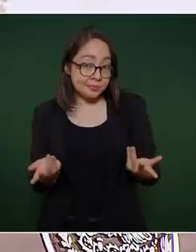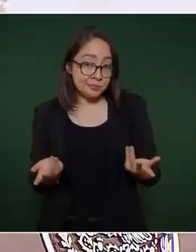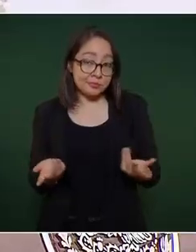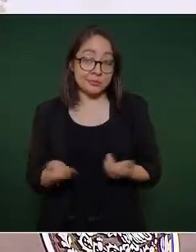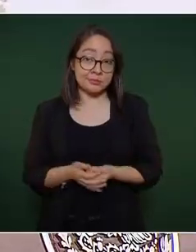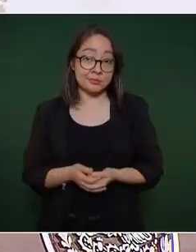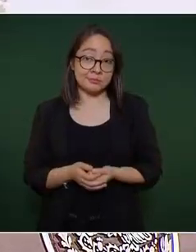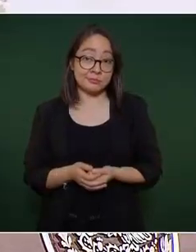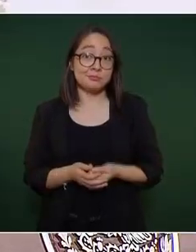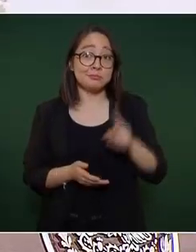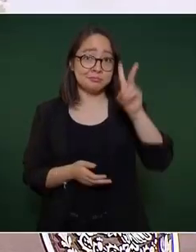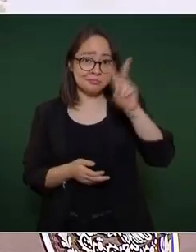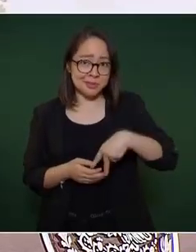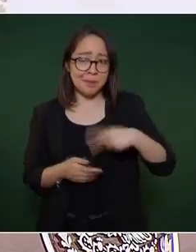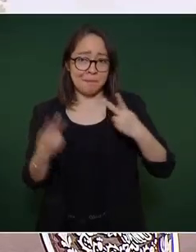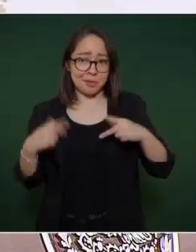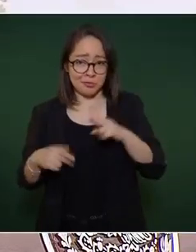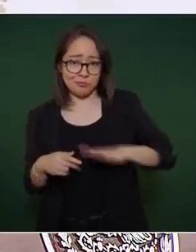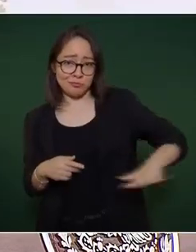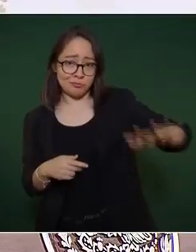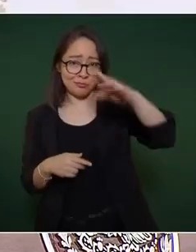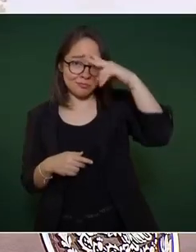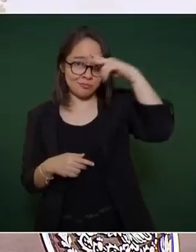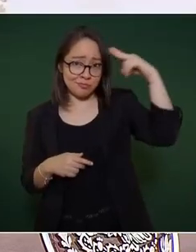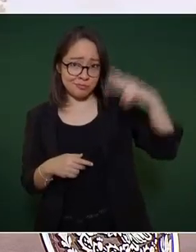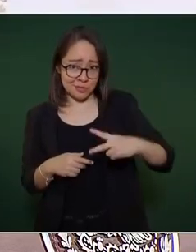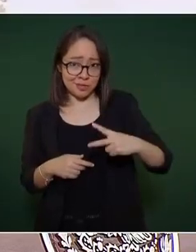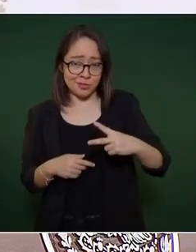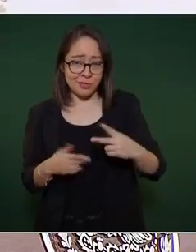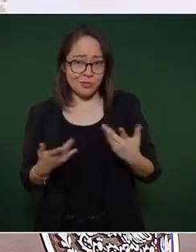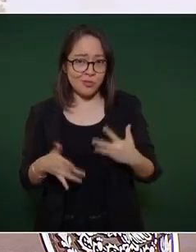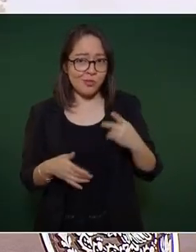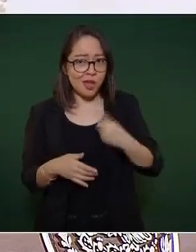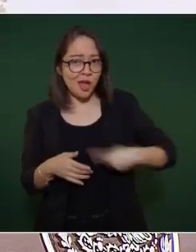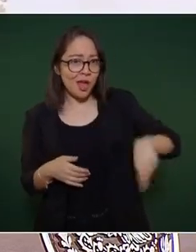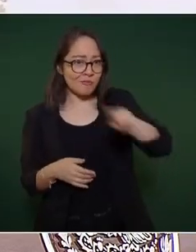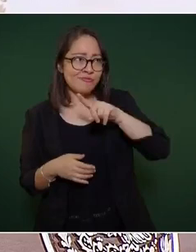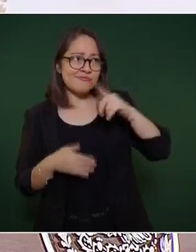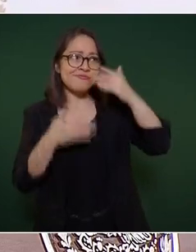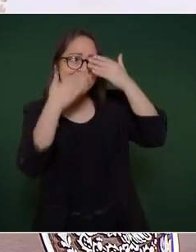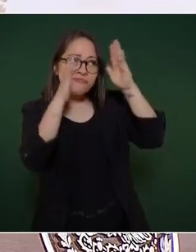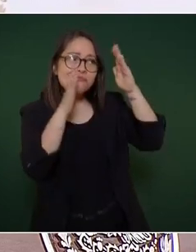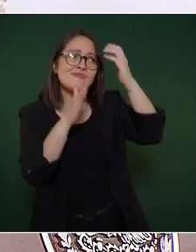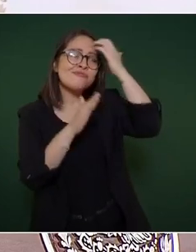está muy informado, muy consciente, y ellos no aceptan